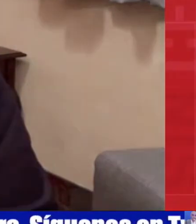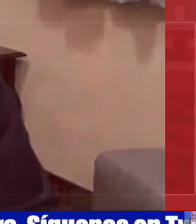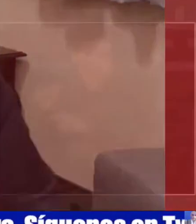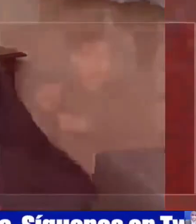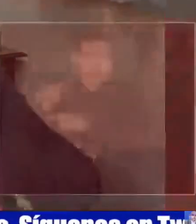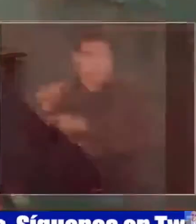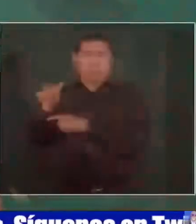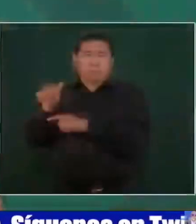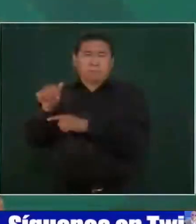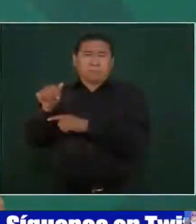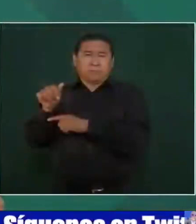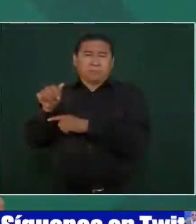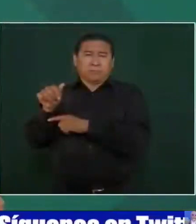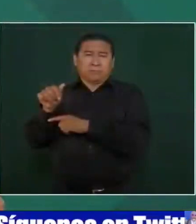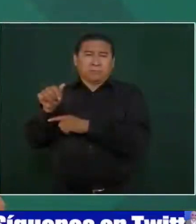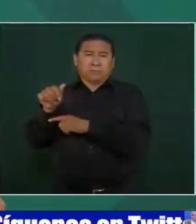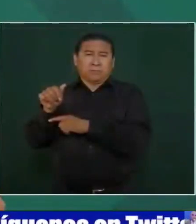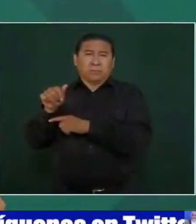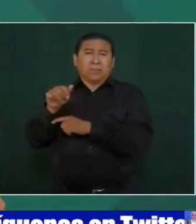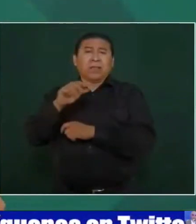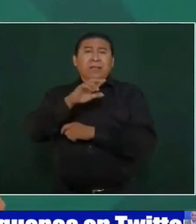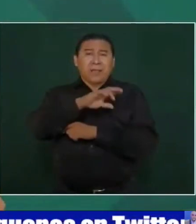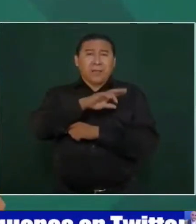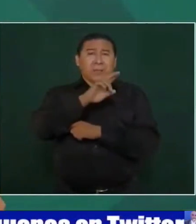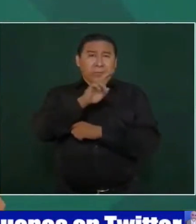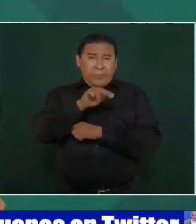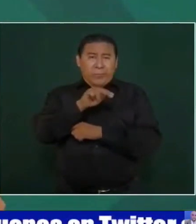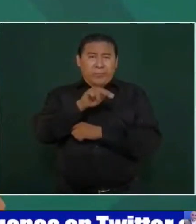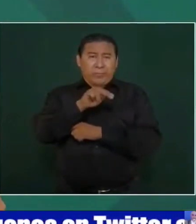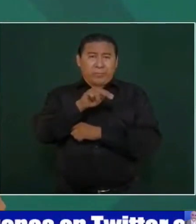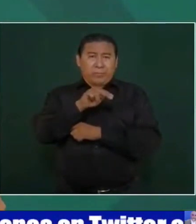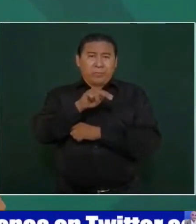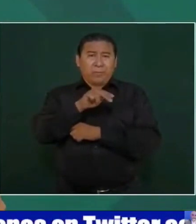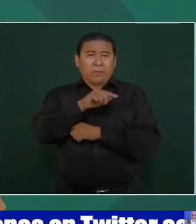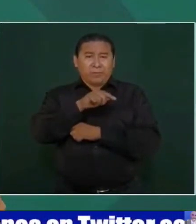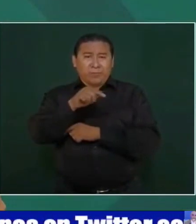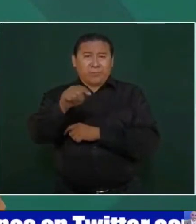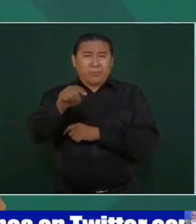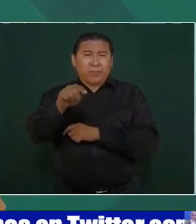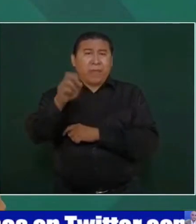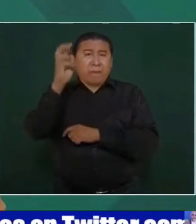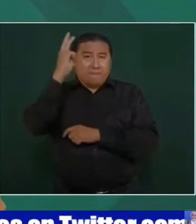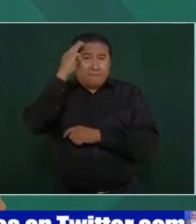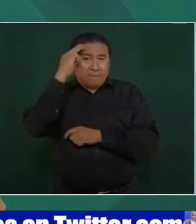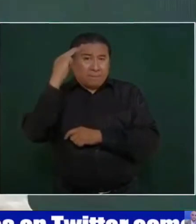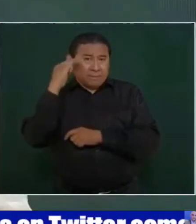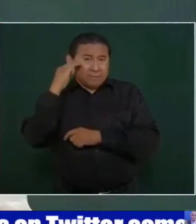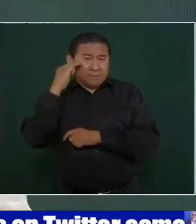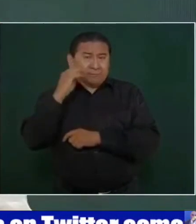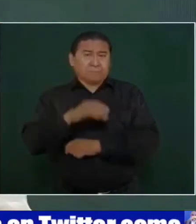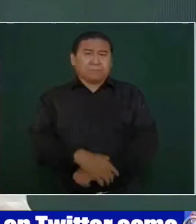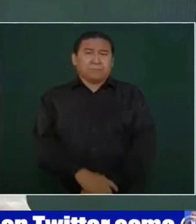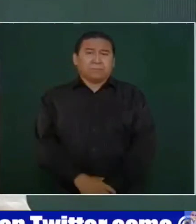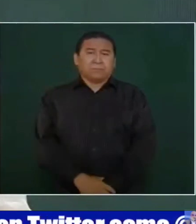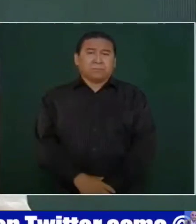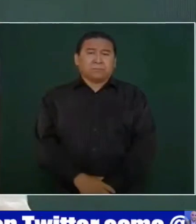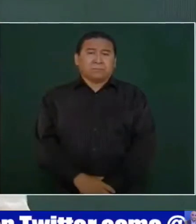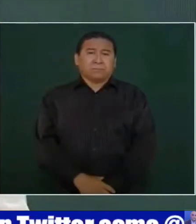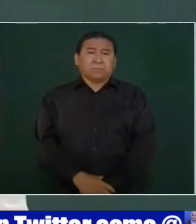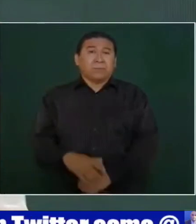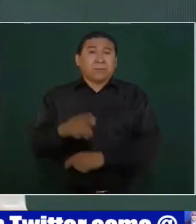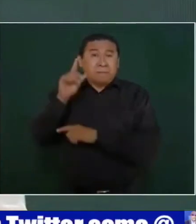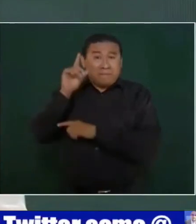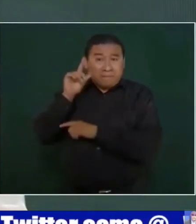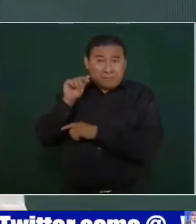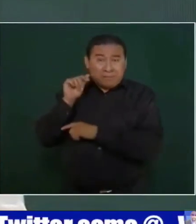ejemplo, Aleida Alavés, la diputada de Morena, Aleida Alavés, asegura que se llevará la discusión de la